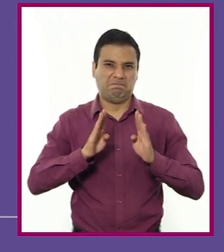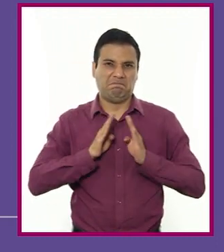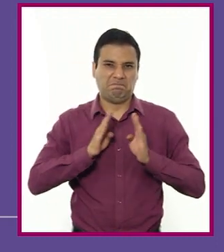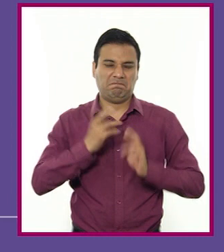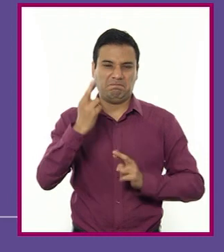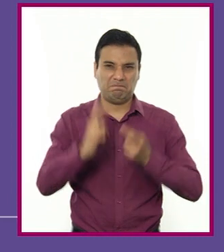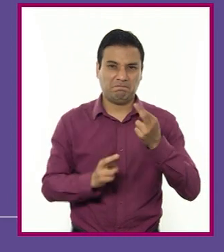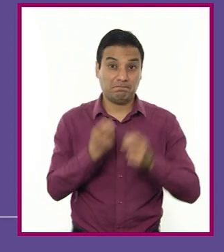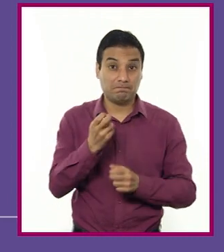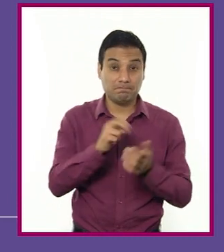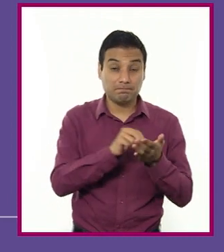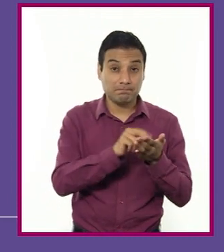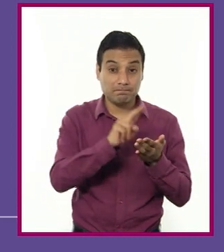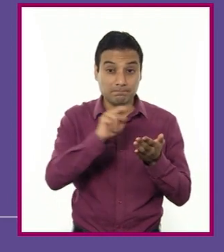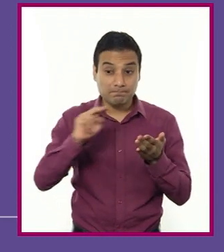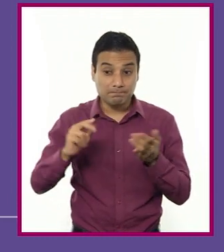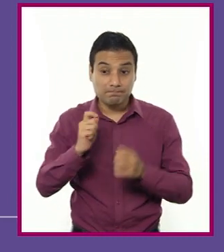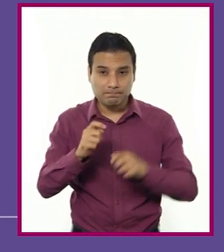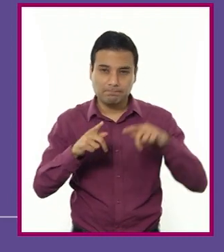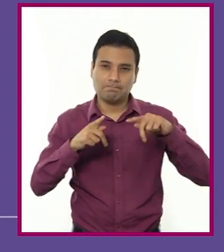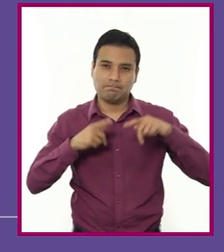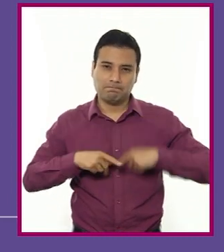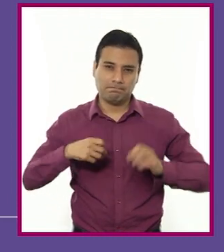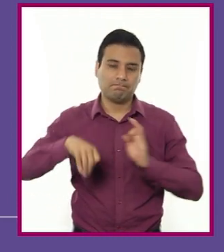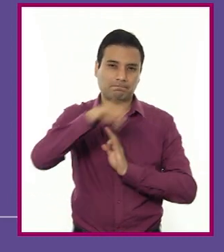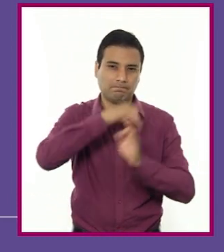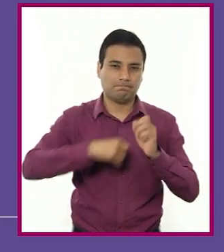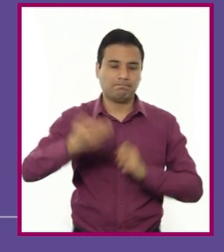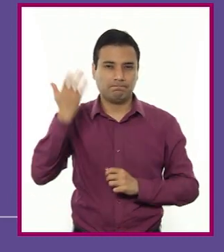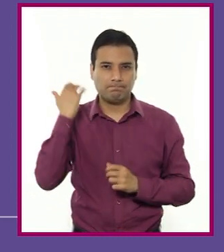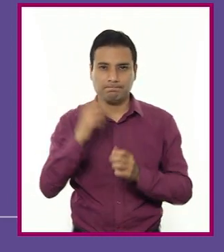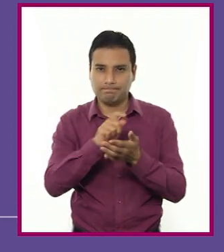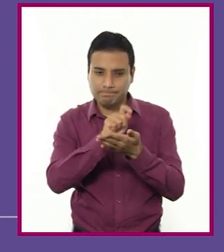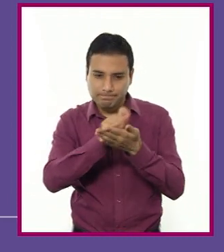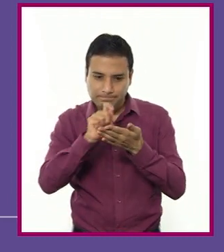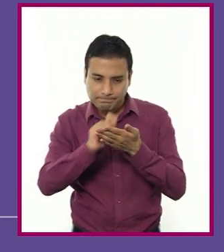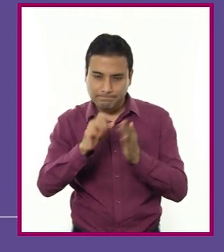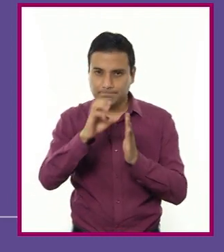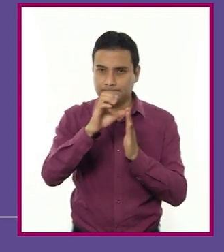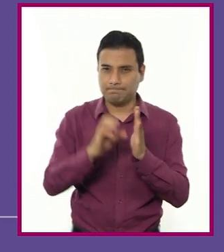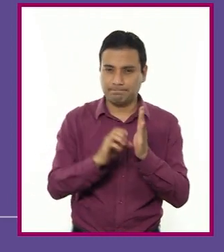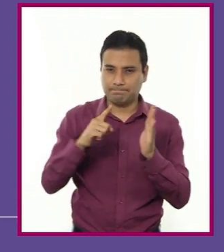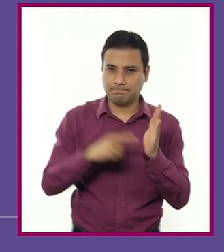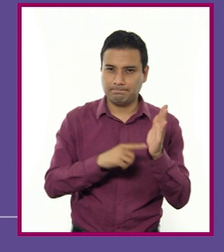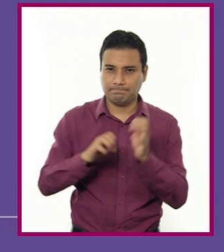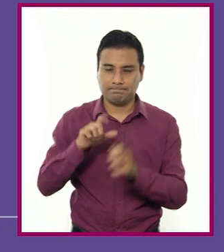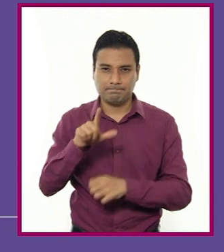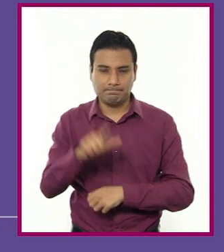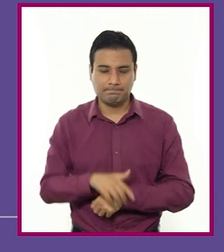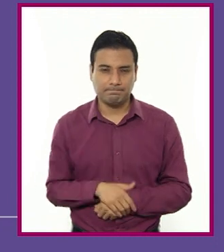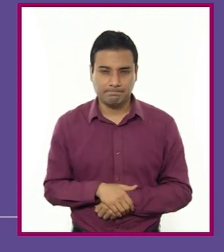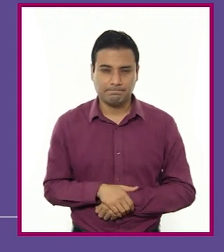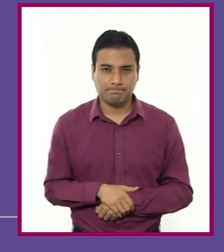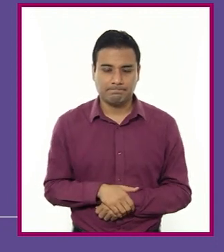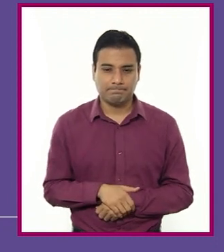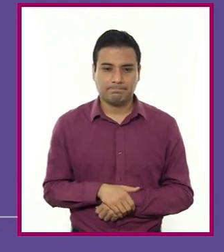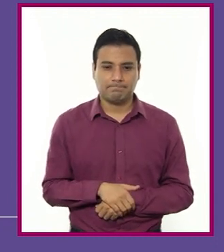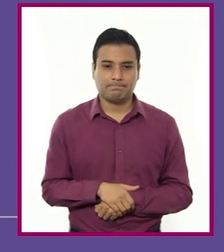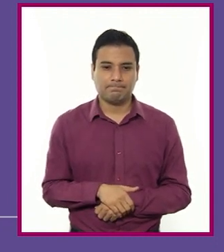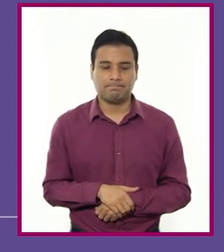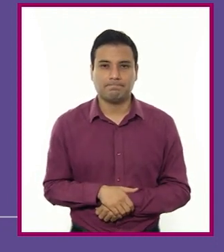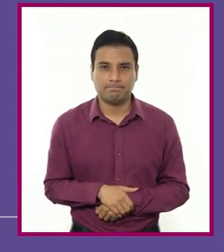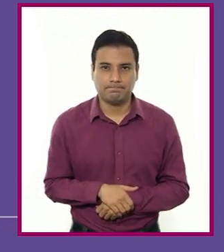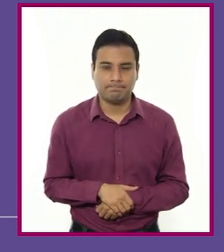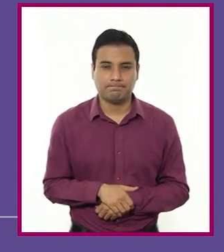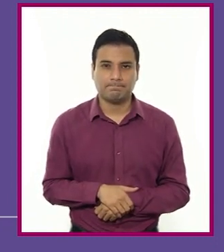mural nos muestra a todos los que participaron en la Constitución de 1917, pero en un sentido